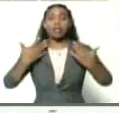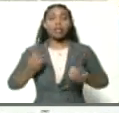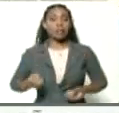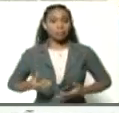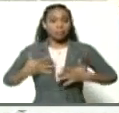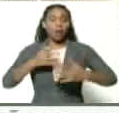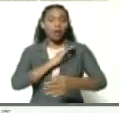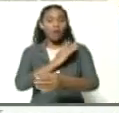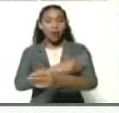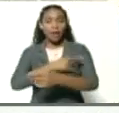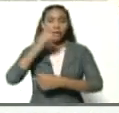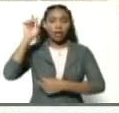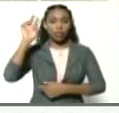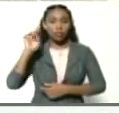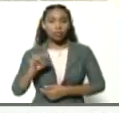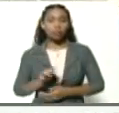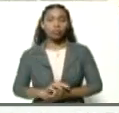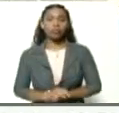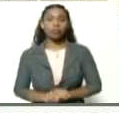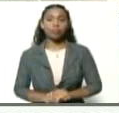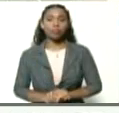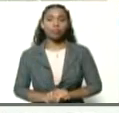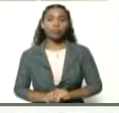nuestra fuerza diaria.